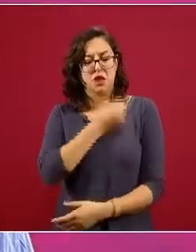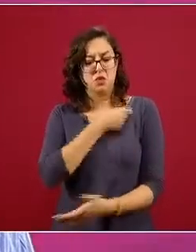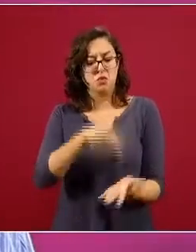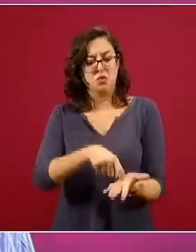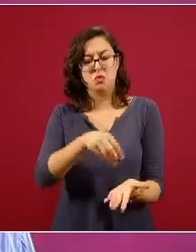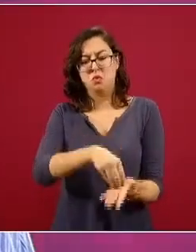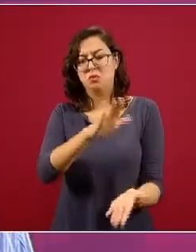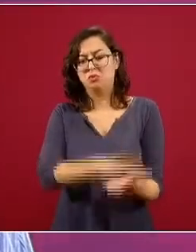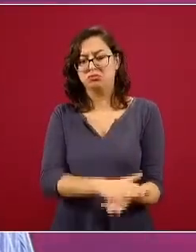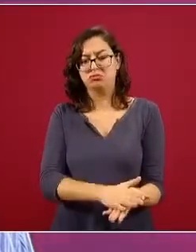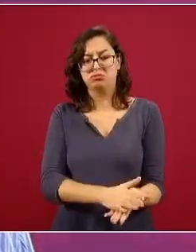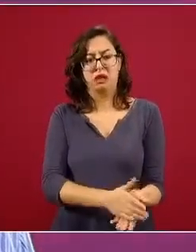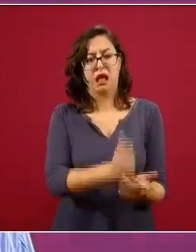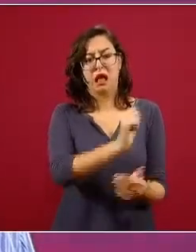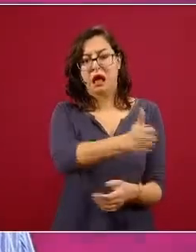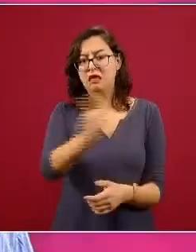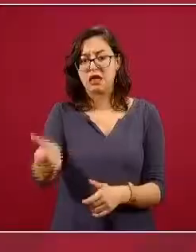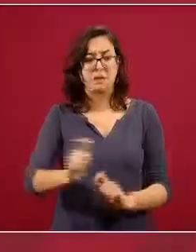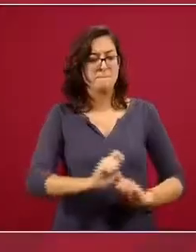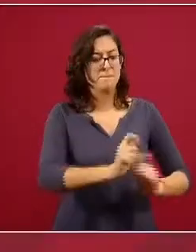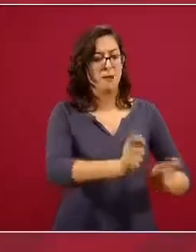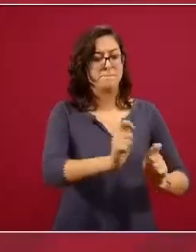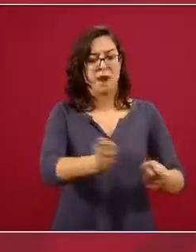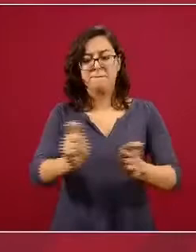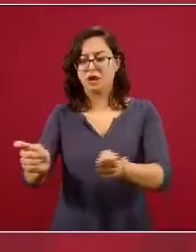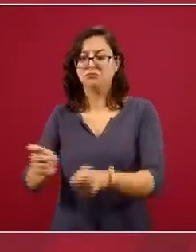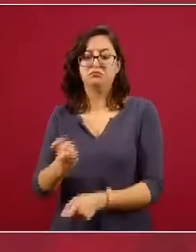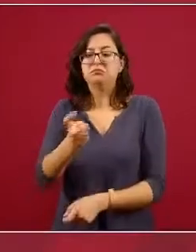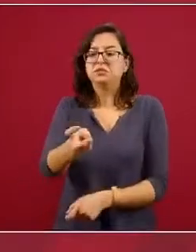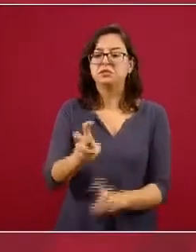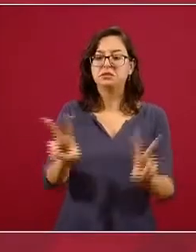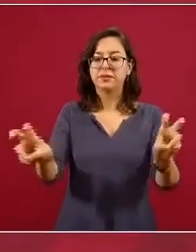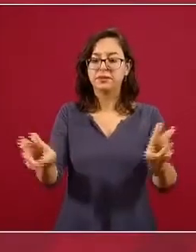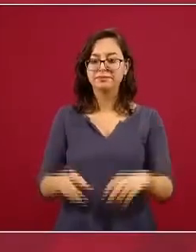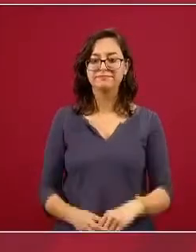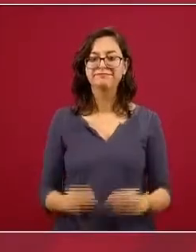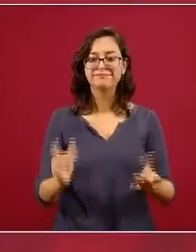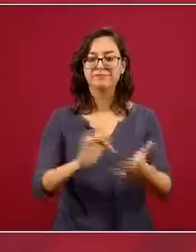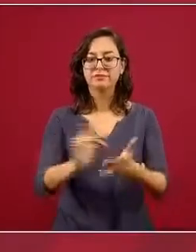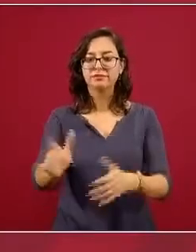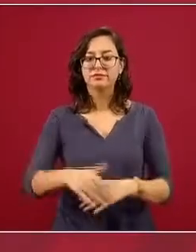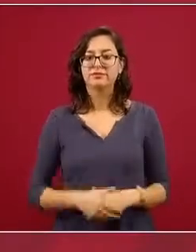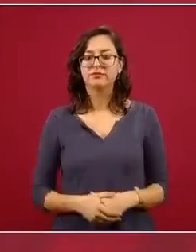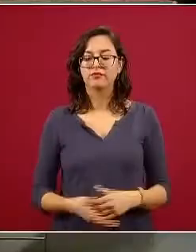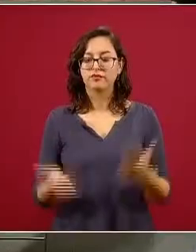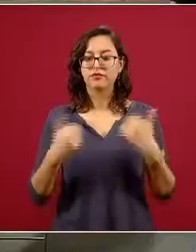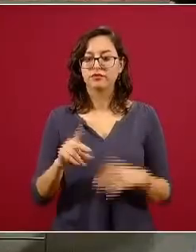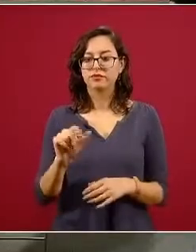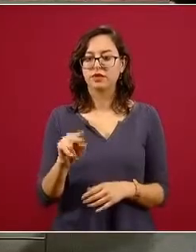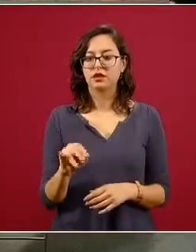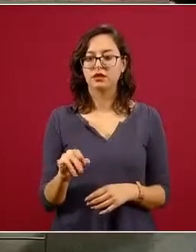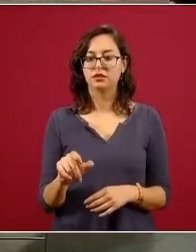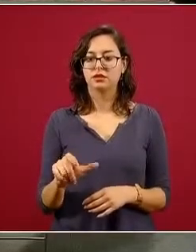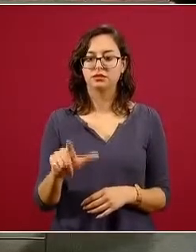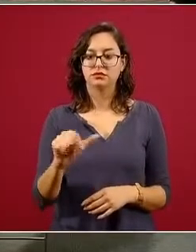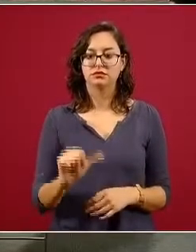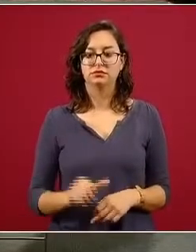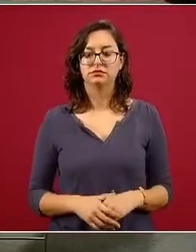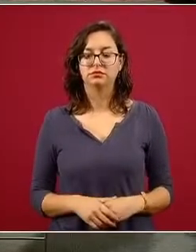le corresponde a cada quien. Ese es el ánimo que hay. Muchas gracias, Víctor. Daniela Pastrana, a pie de